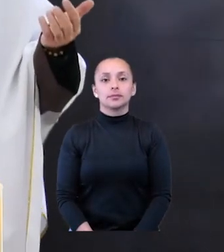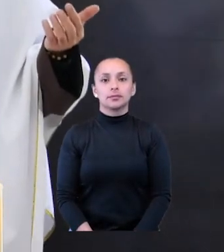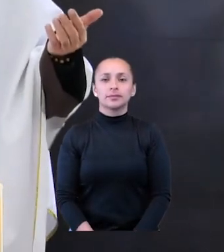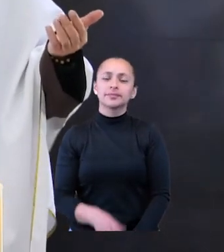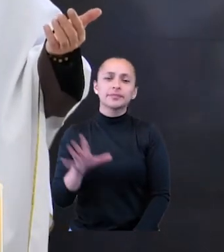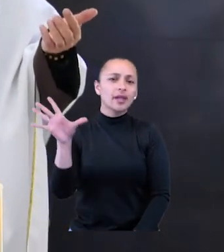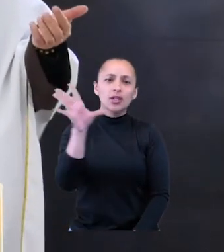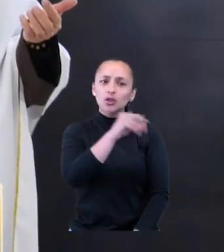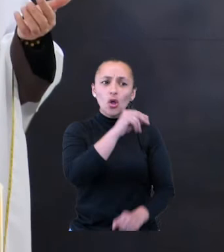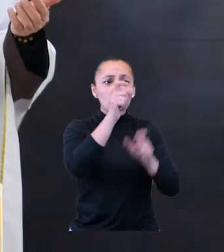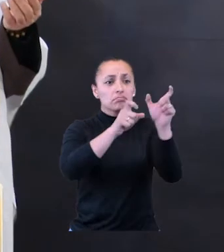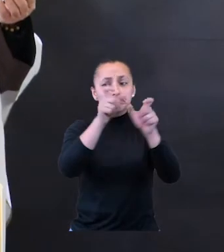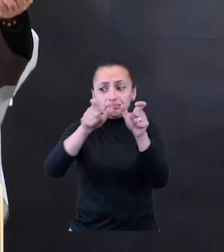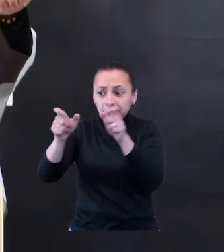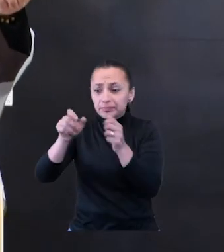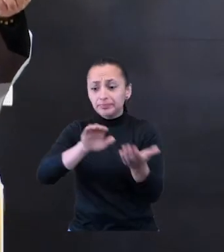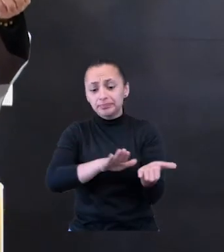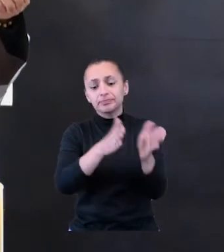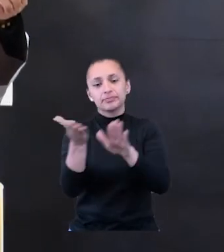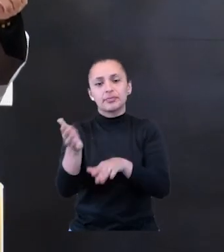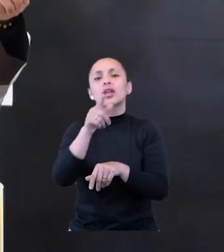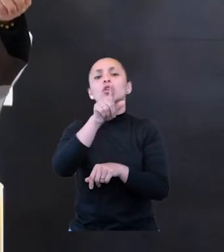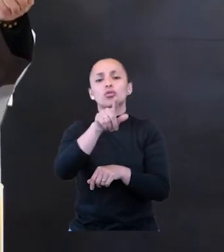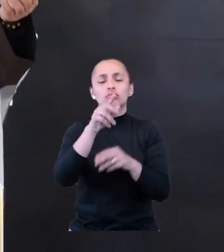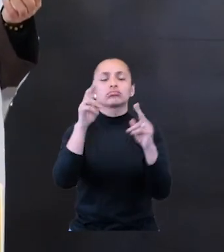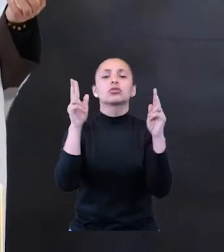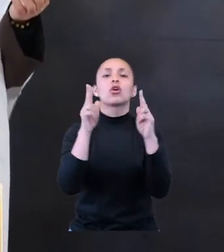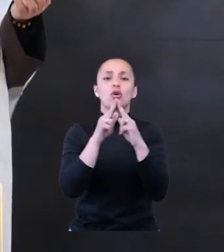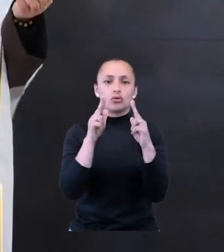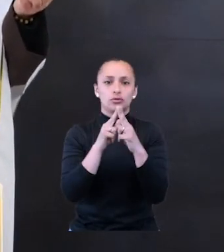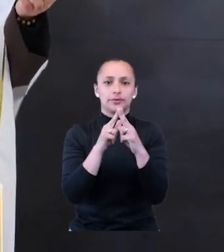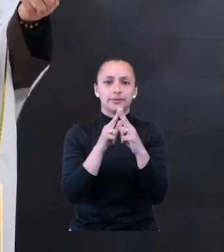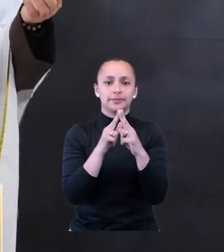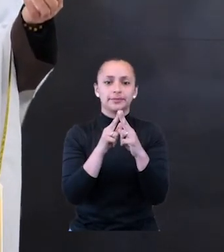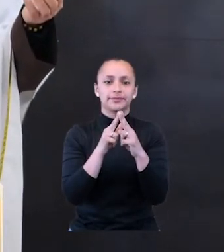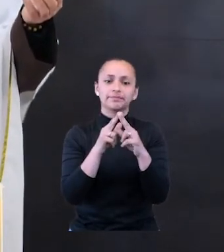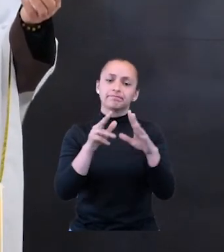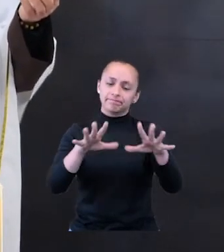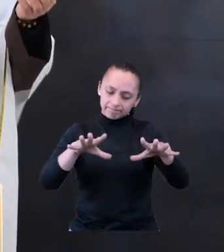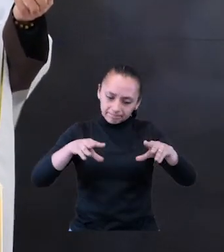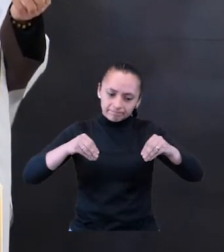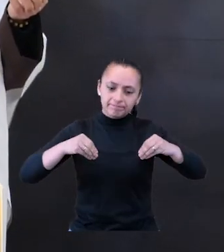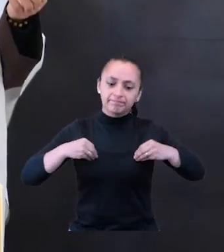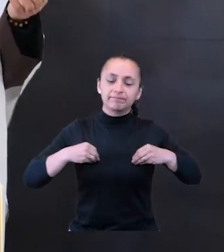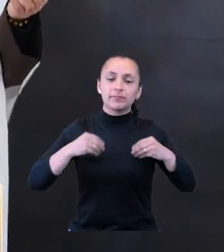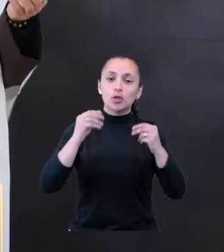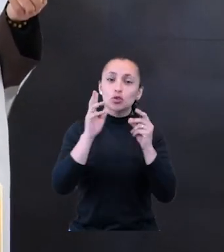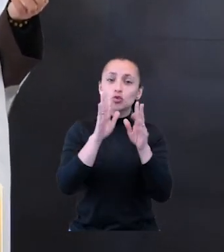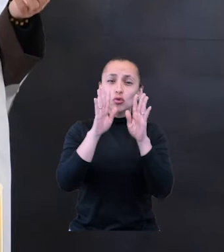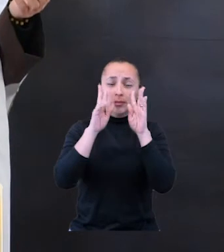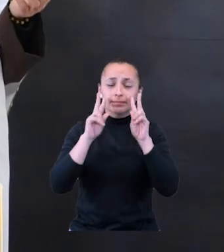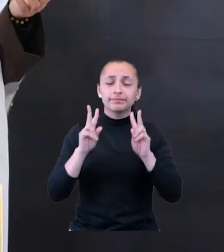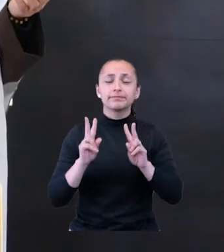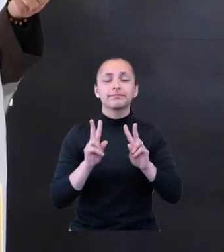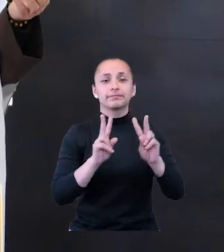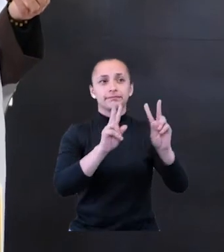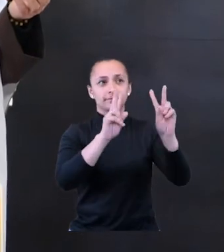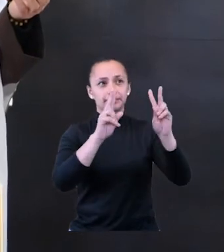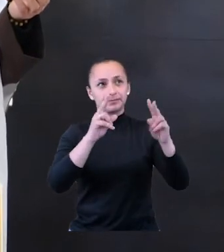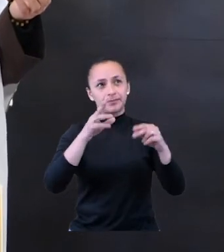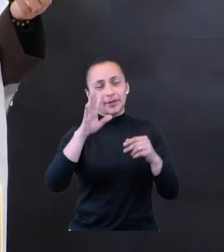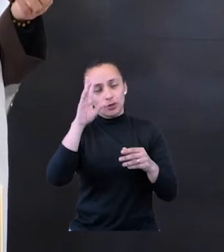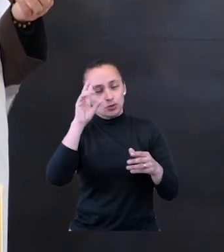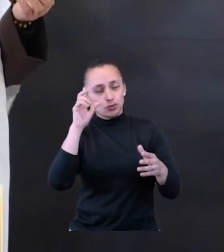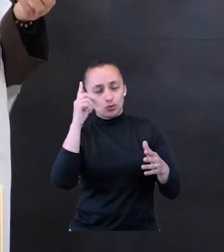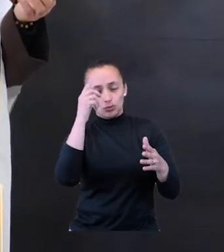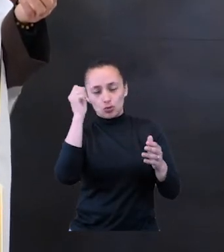y de todos los demás difuntos cuya fe solo tú conociste admite los a contemplar la luz de tu rostro y llevarlos